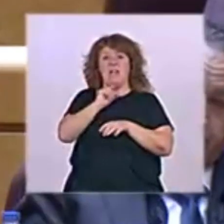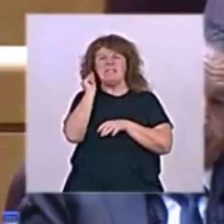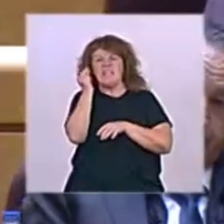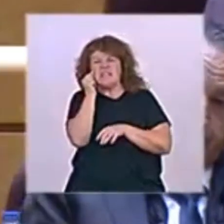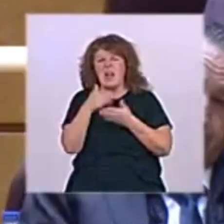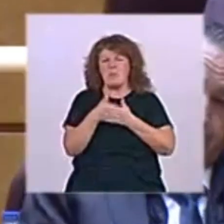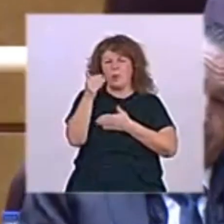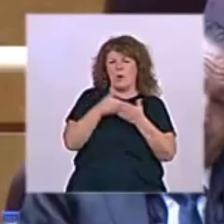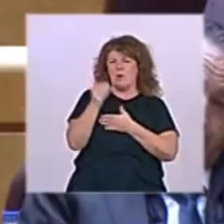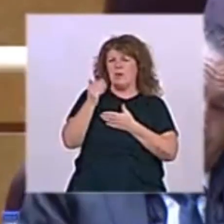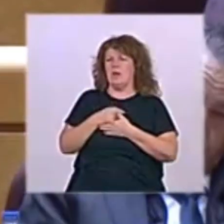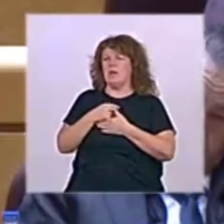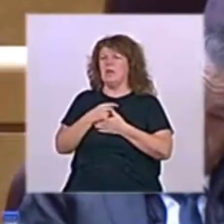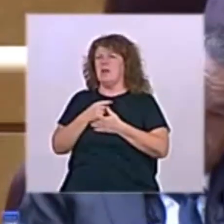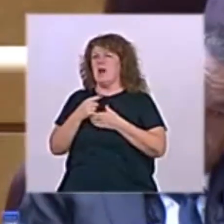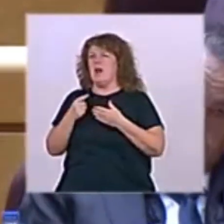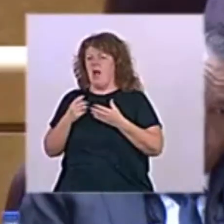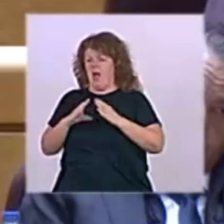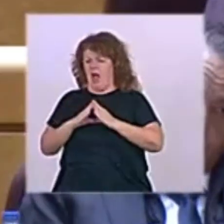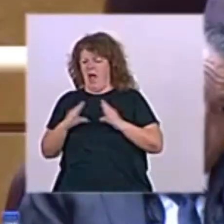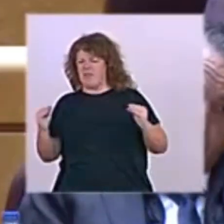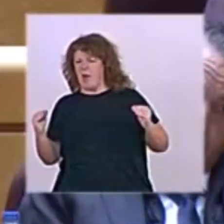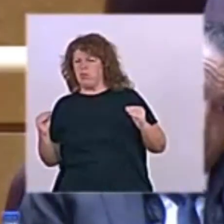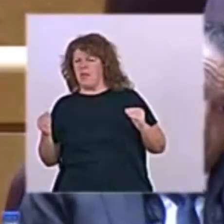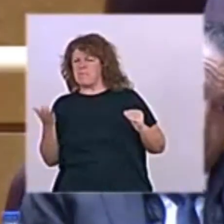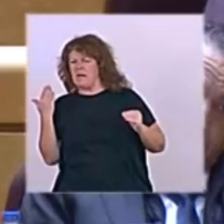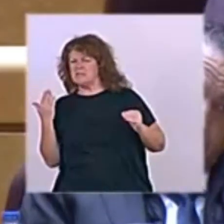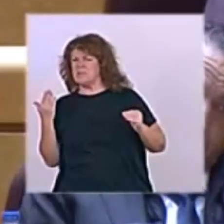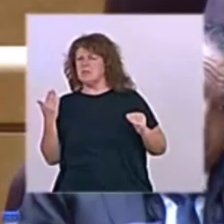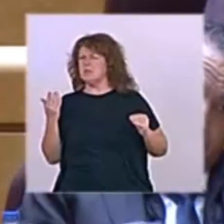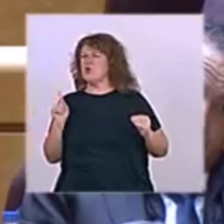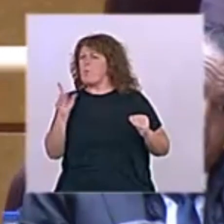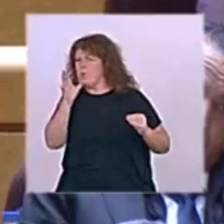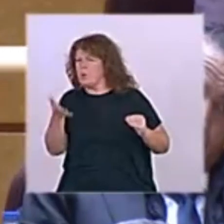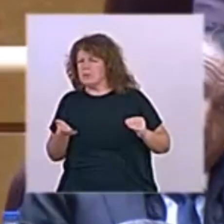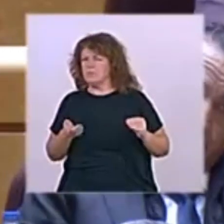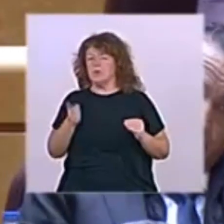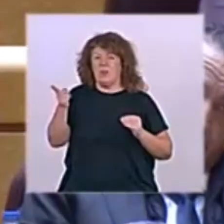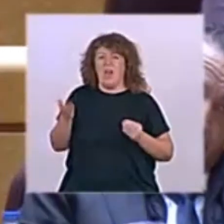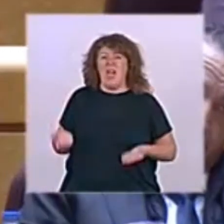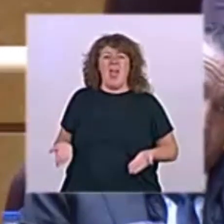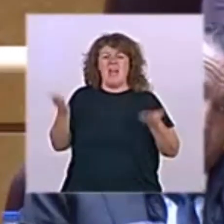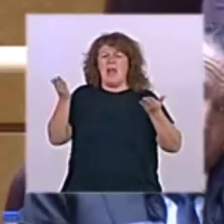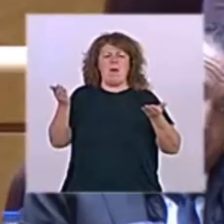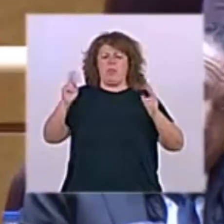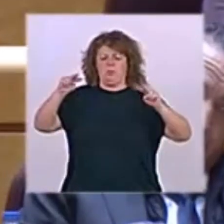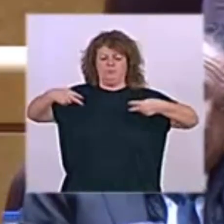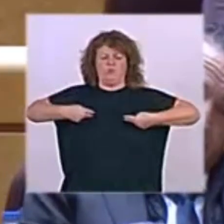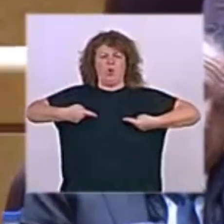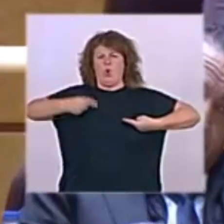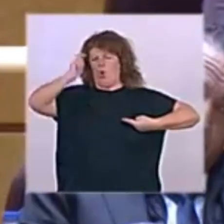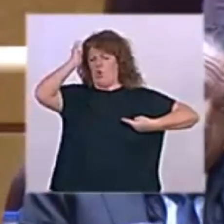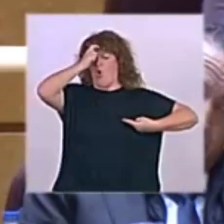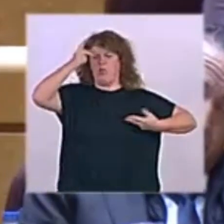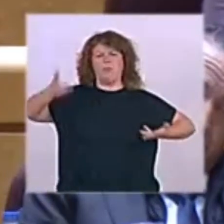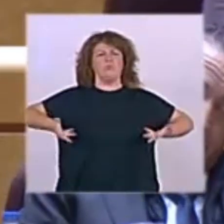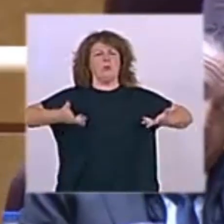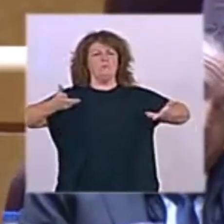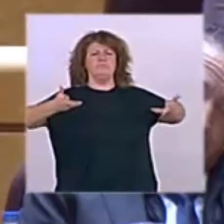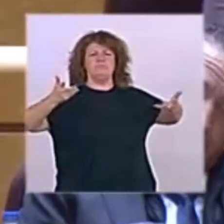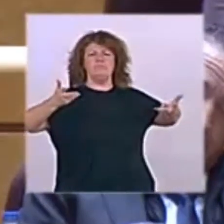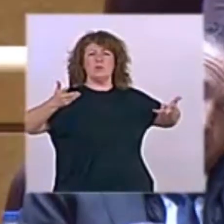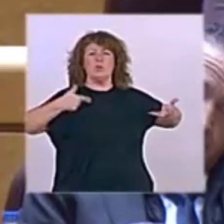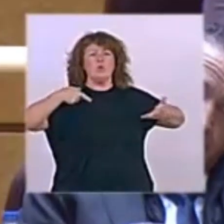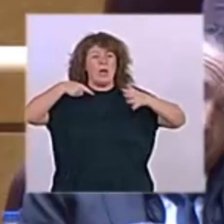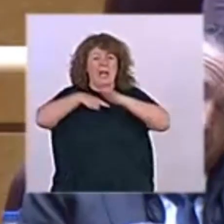el hecho cierto Es que usted Tiene un elevado concepto De sí mismo El problema Es que su gestión No se corresponde Con el concepto Que de usted